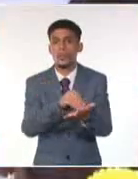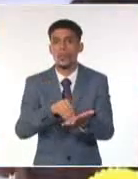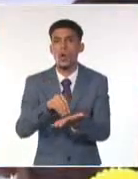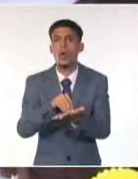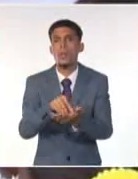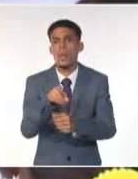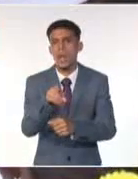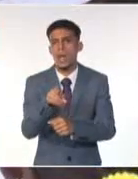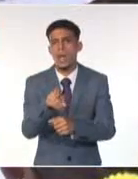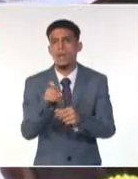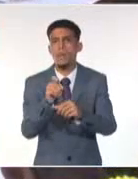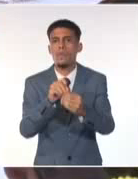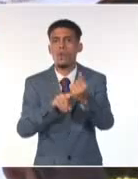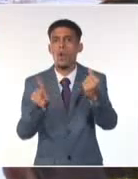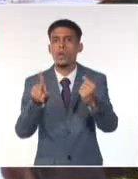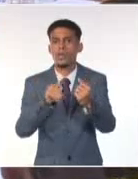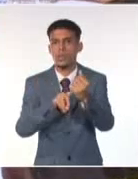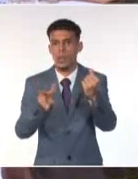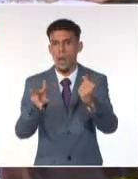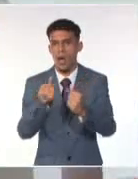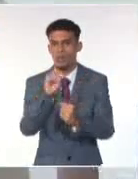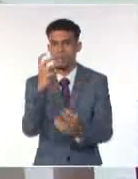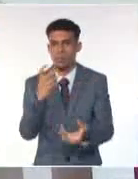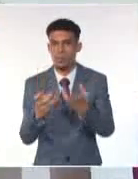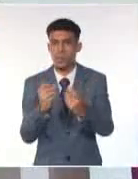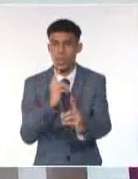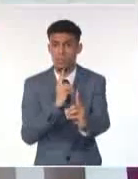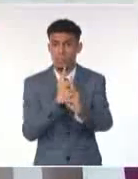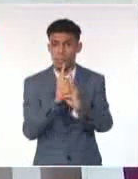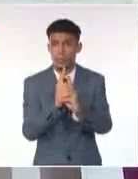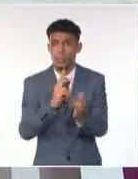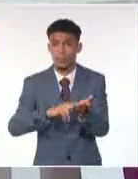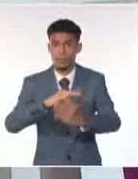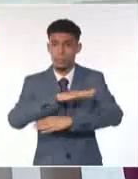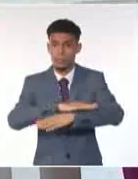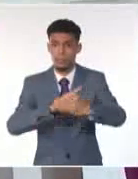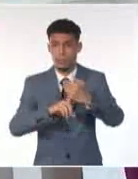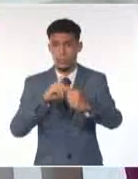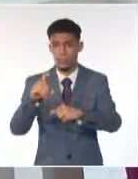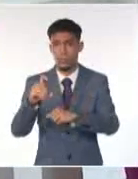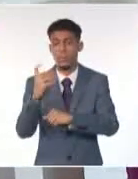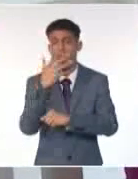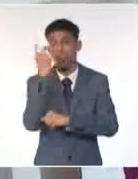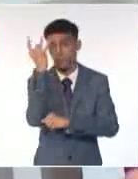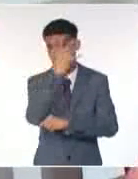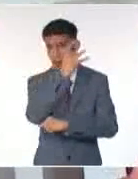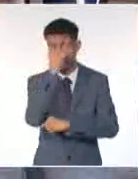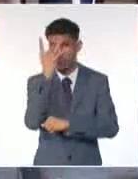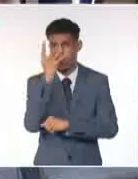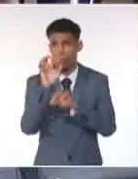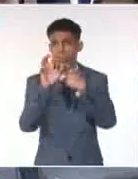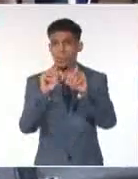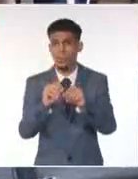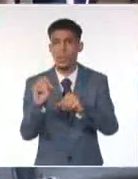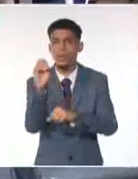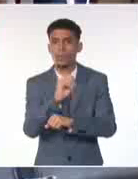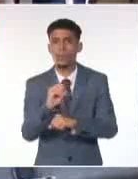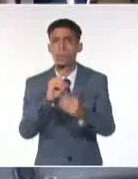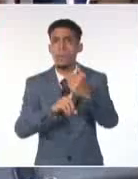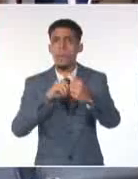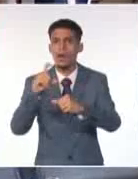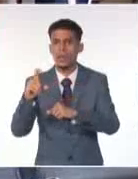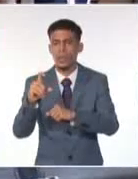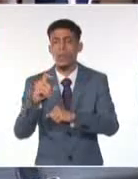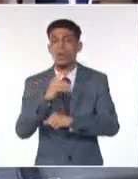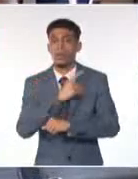Sur. En el encuentro con el miembro del Buró Político, secretario de Organización del Comité Central del Partido y diputado, doctor